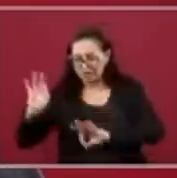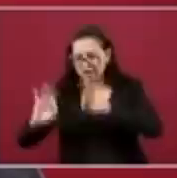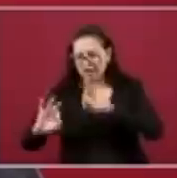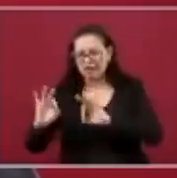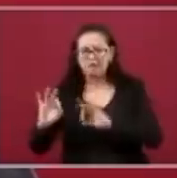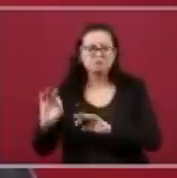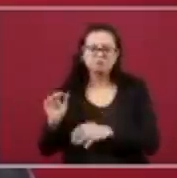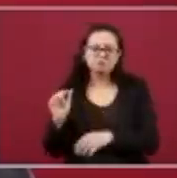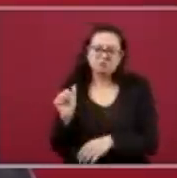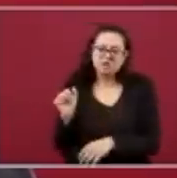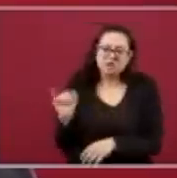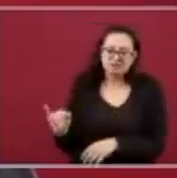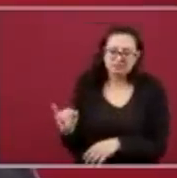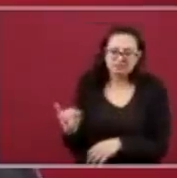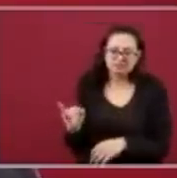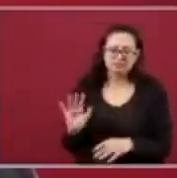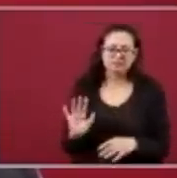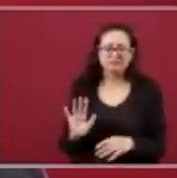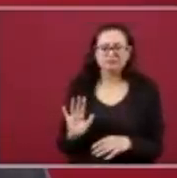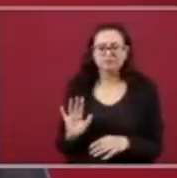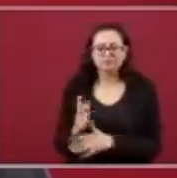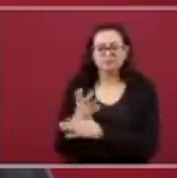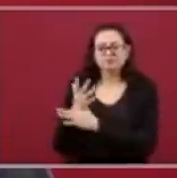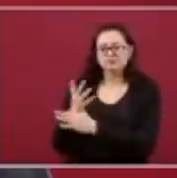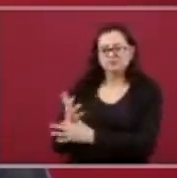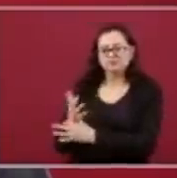suele pasar, y dicen: